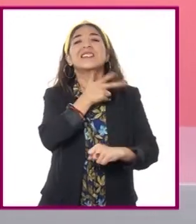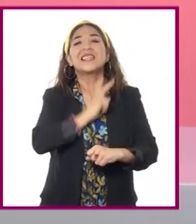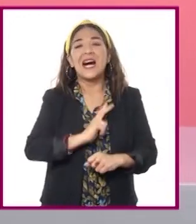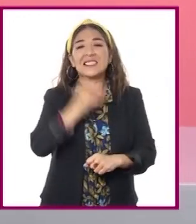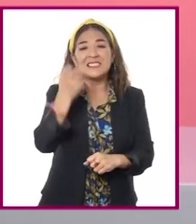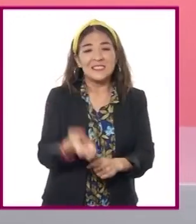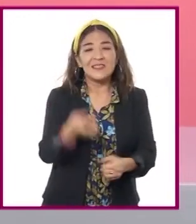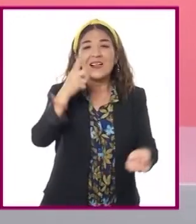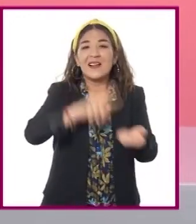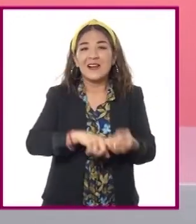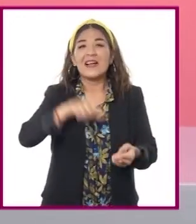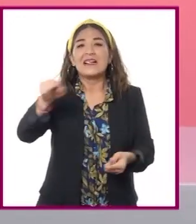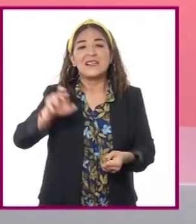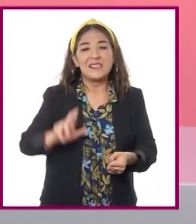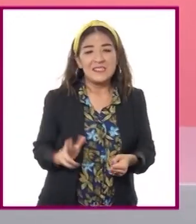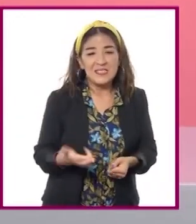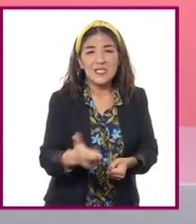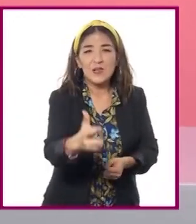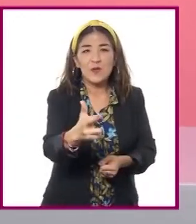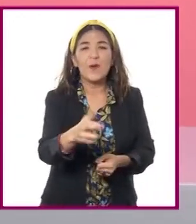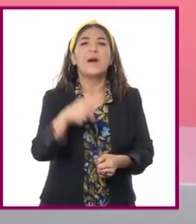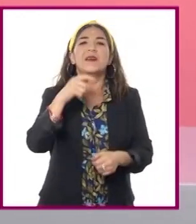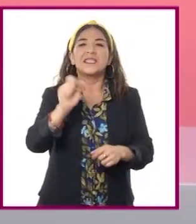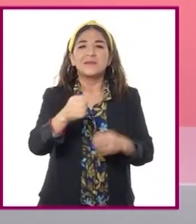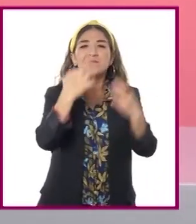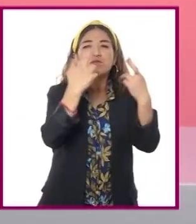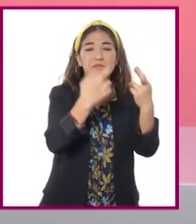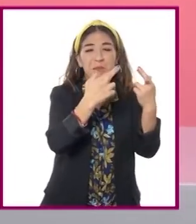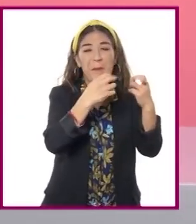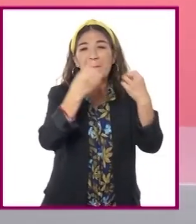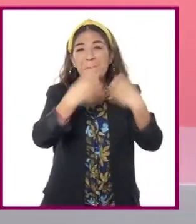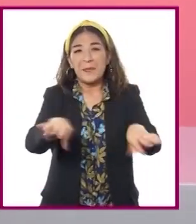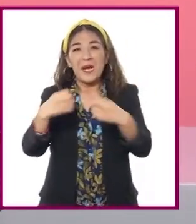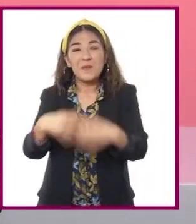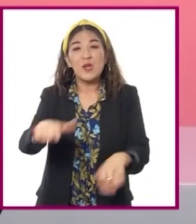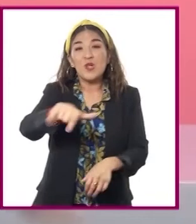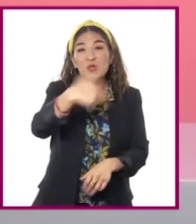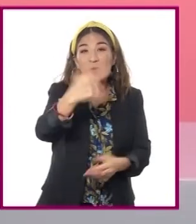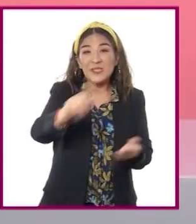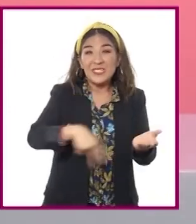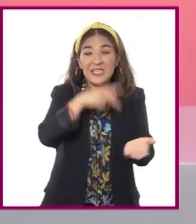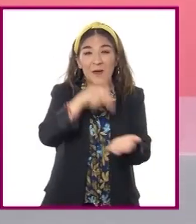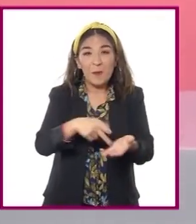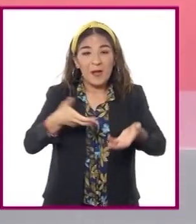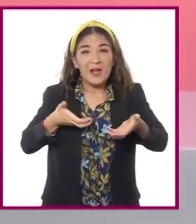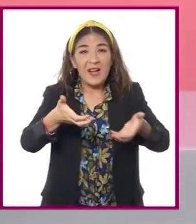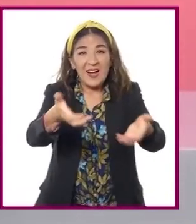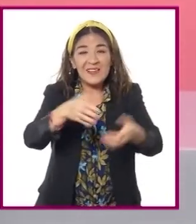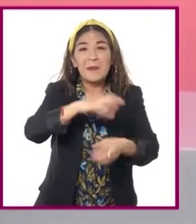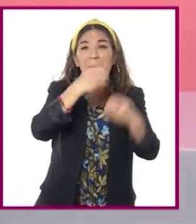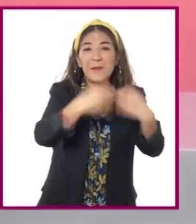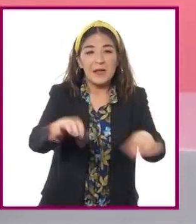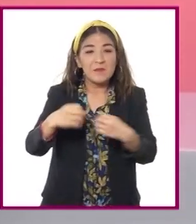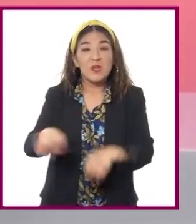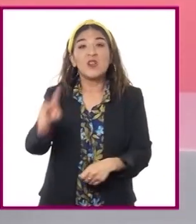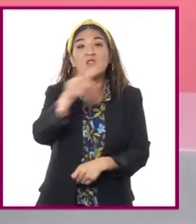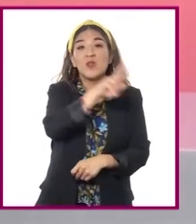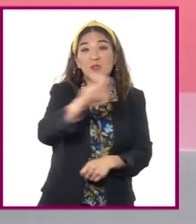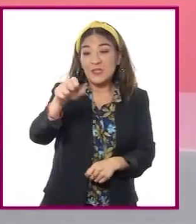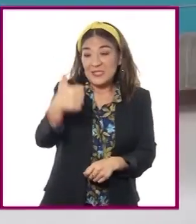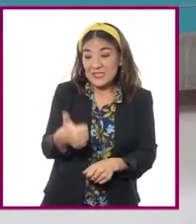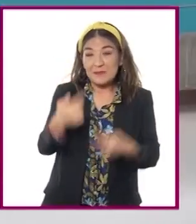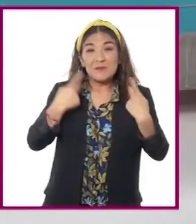el sistema de alcantarillado destruyó 12 kilómetros de calles. Fallecieron